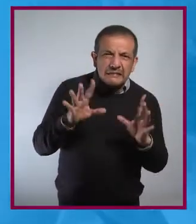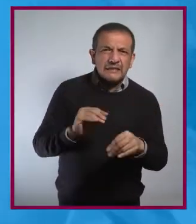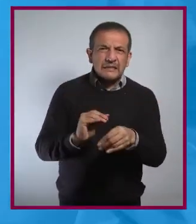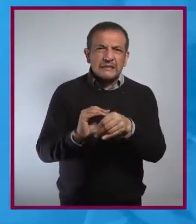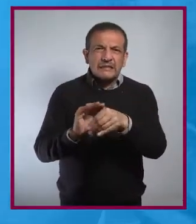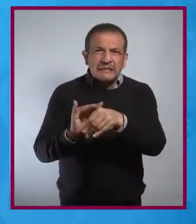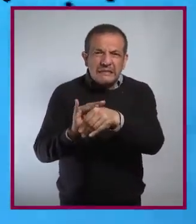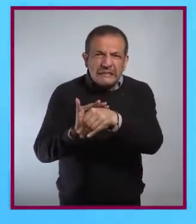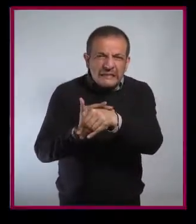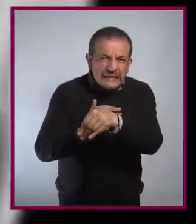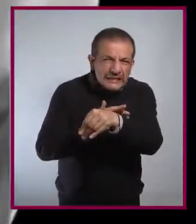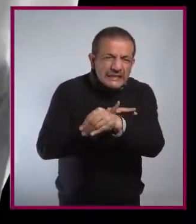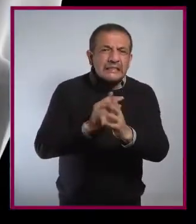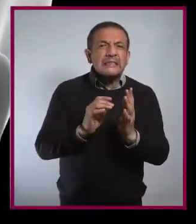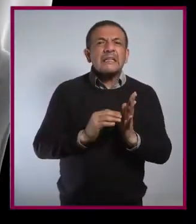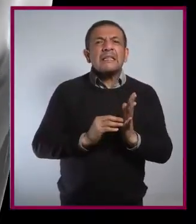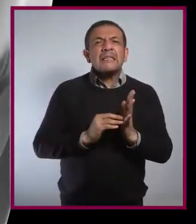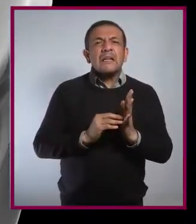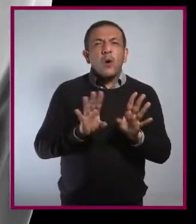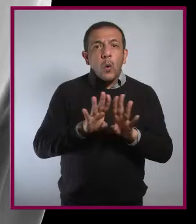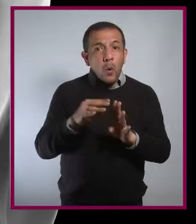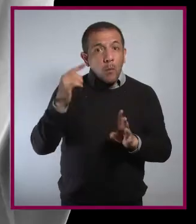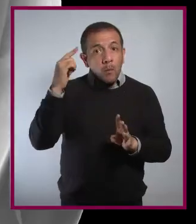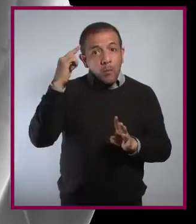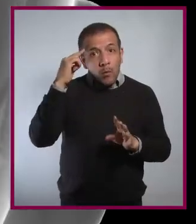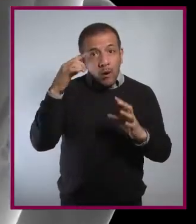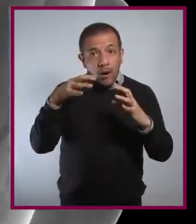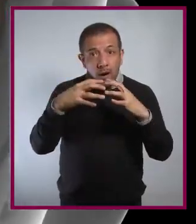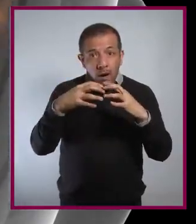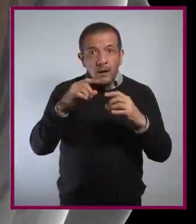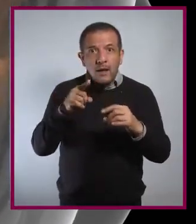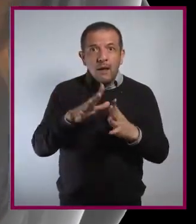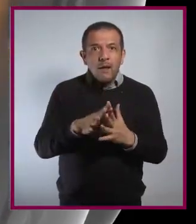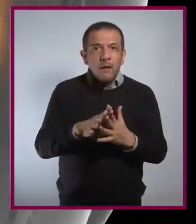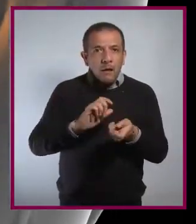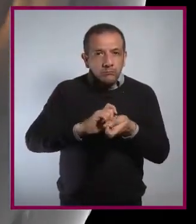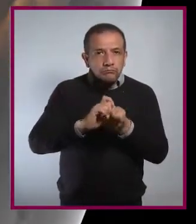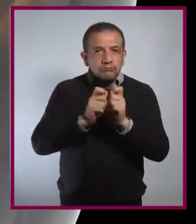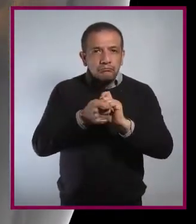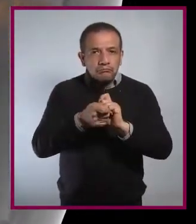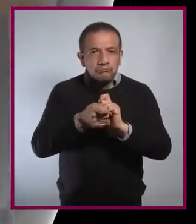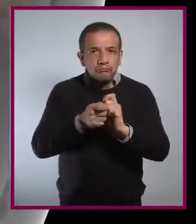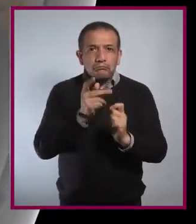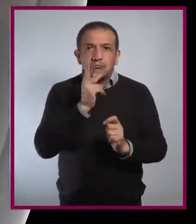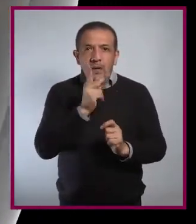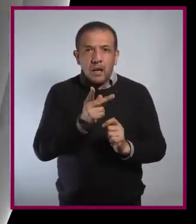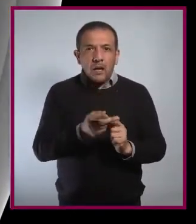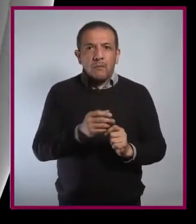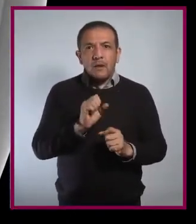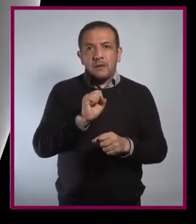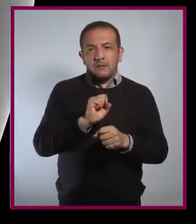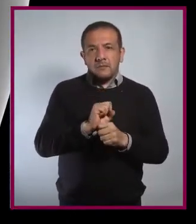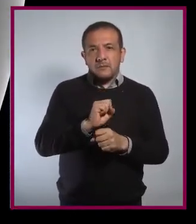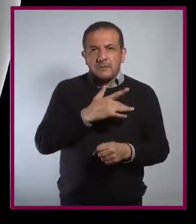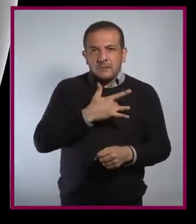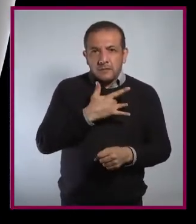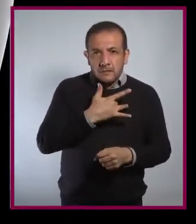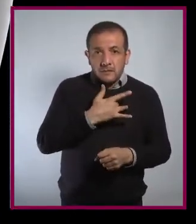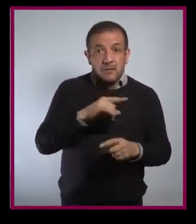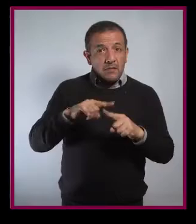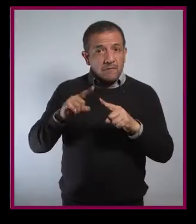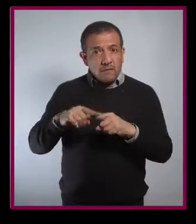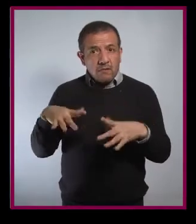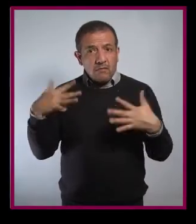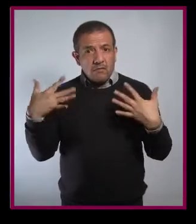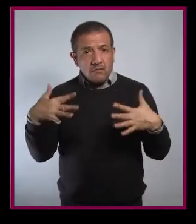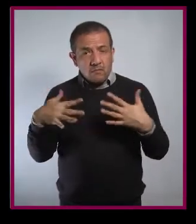que hormiguea. ¿Cómo es que nuestro cerebro interpreta un estímulo y lo traduce en estas palabras? Hay varios tipos